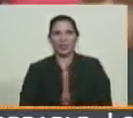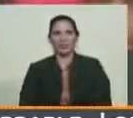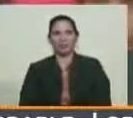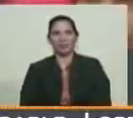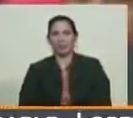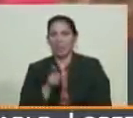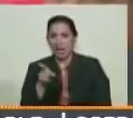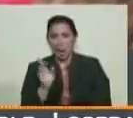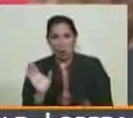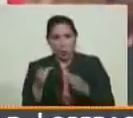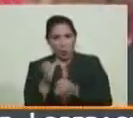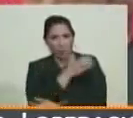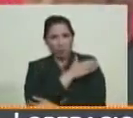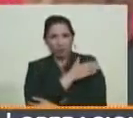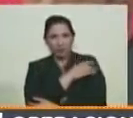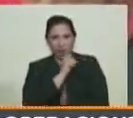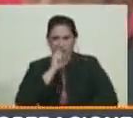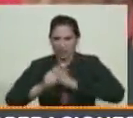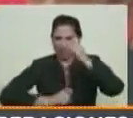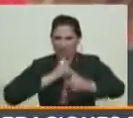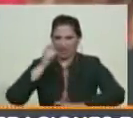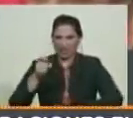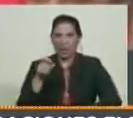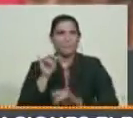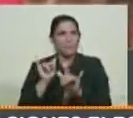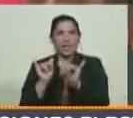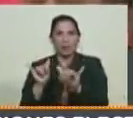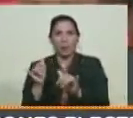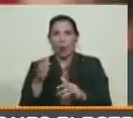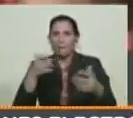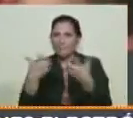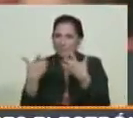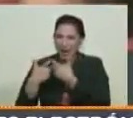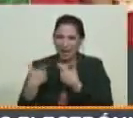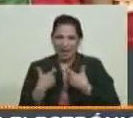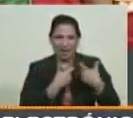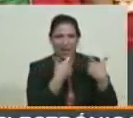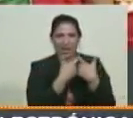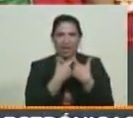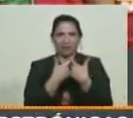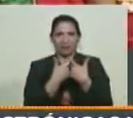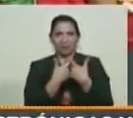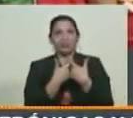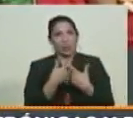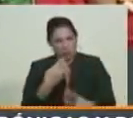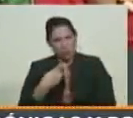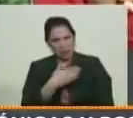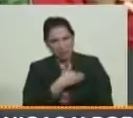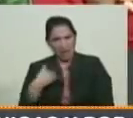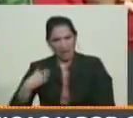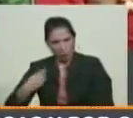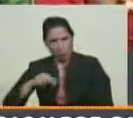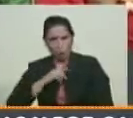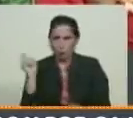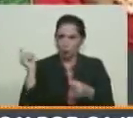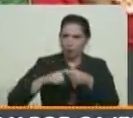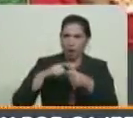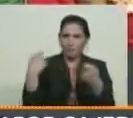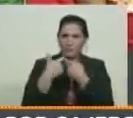se odian, entre ellos mismos se pelean y quieren que nosotros seamos parte de esa pelea. Hermanos y